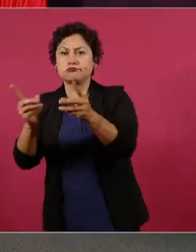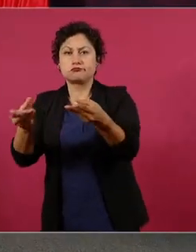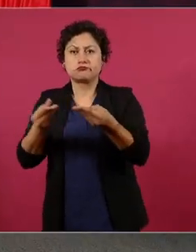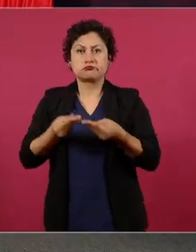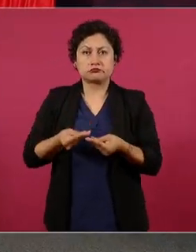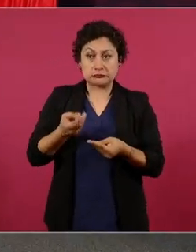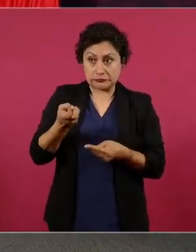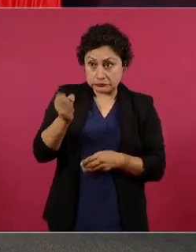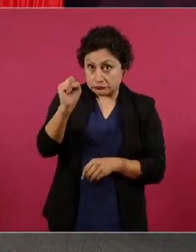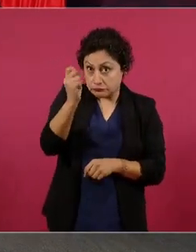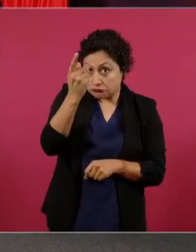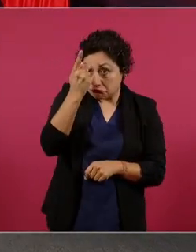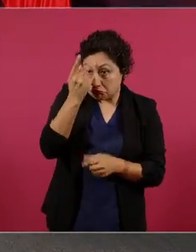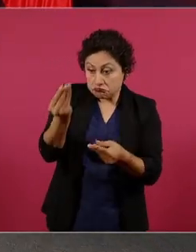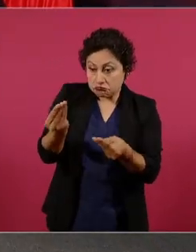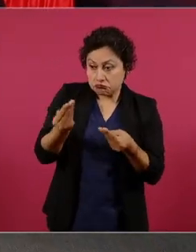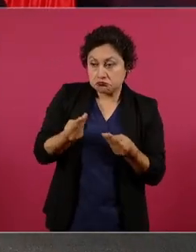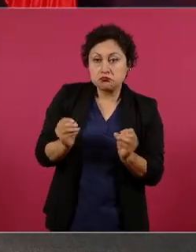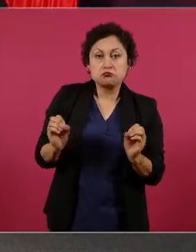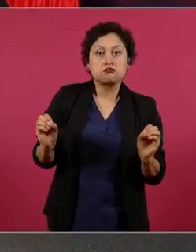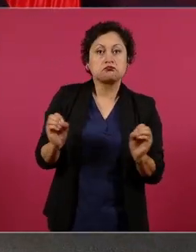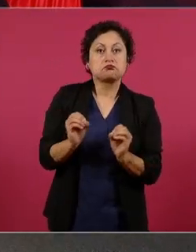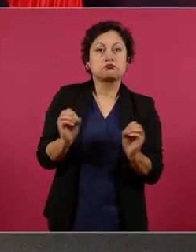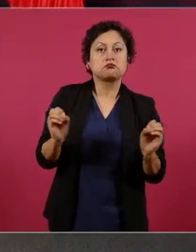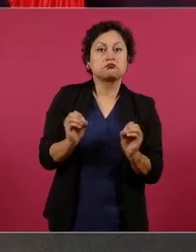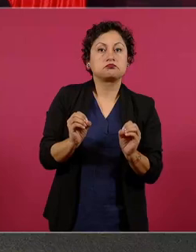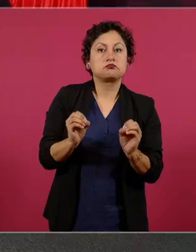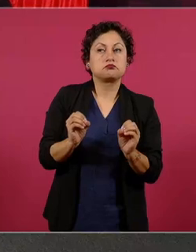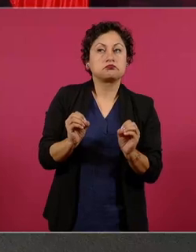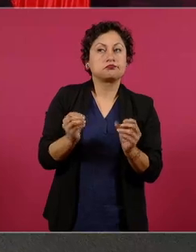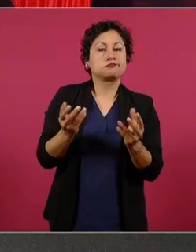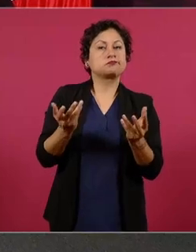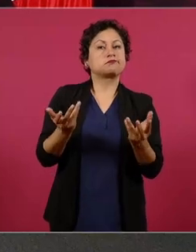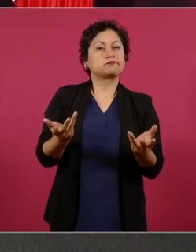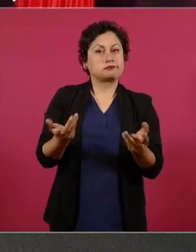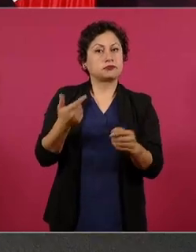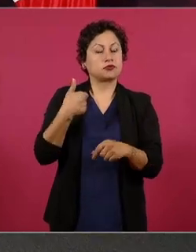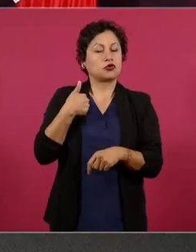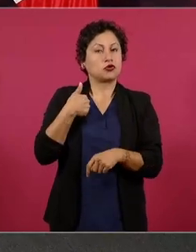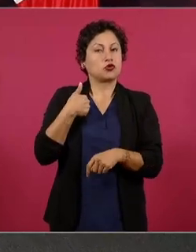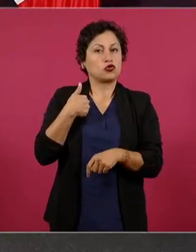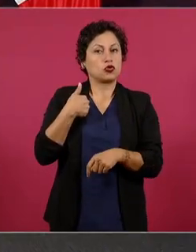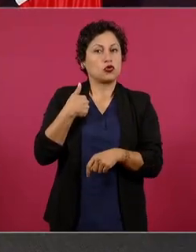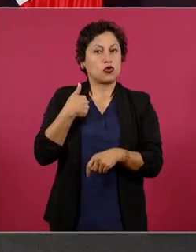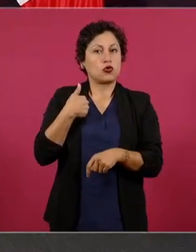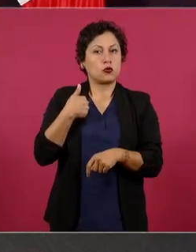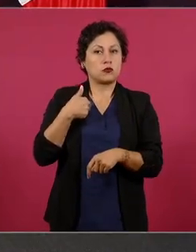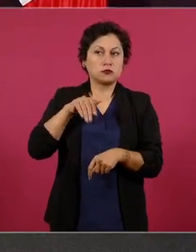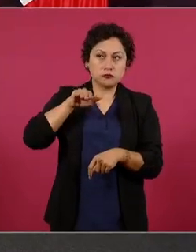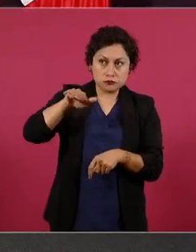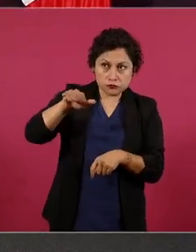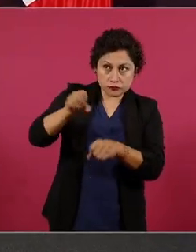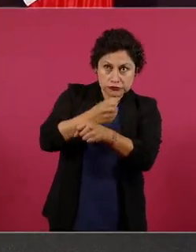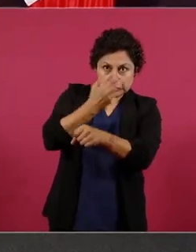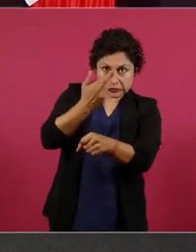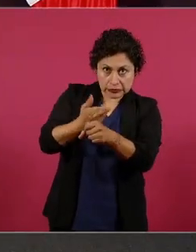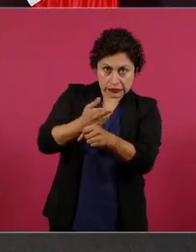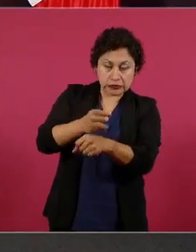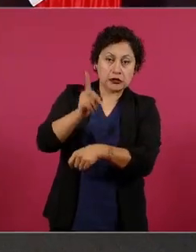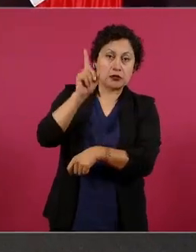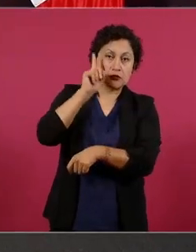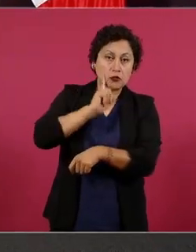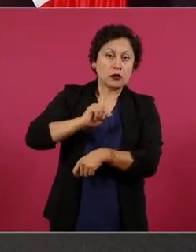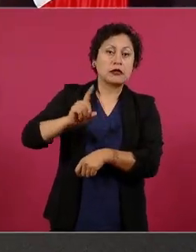nada sobre San Luis, pero voy a pedirle a la secretaria de